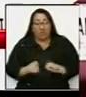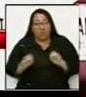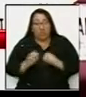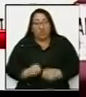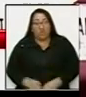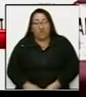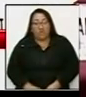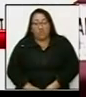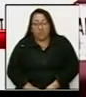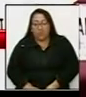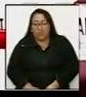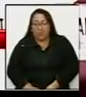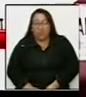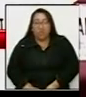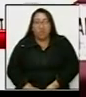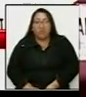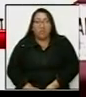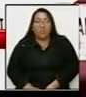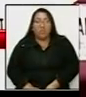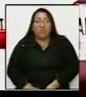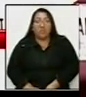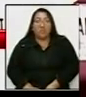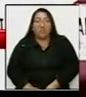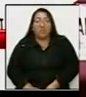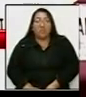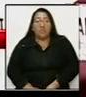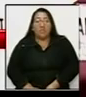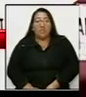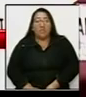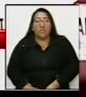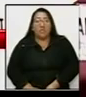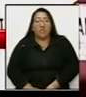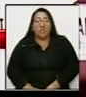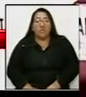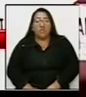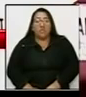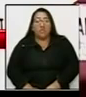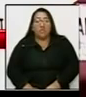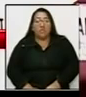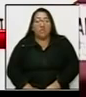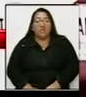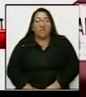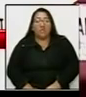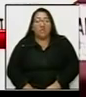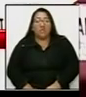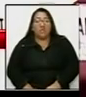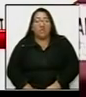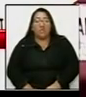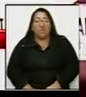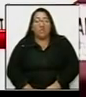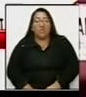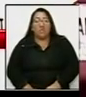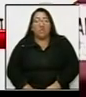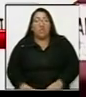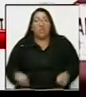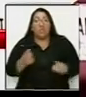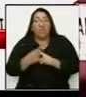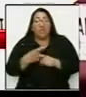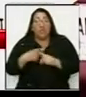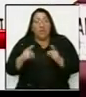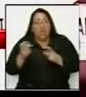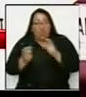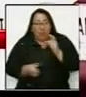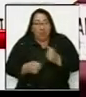conceptos que pueden ser interpretados de distintas maneras por distintas personas. Creo que precisamente